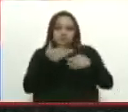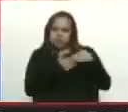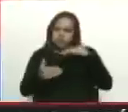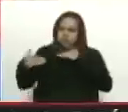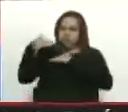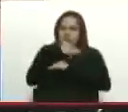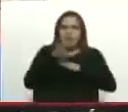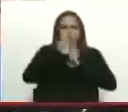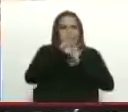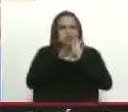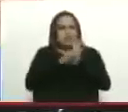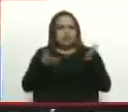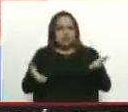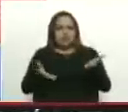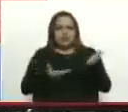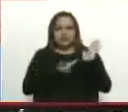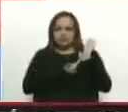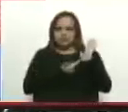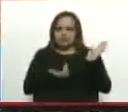de la Constitución.